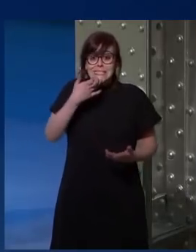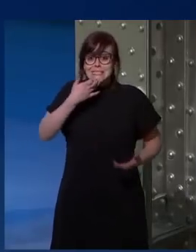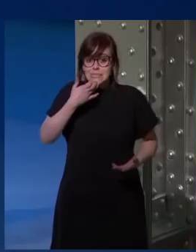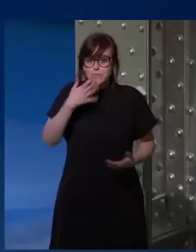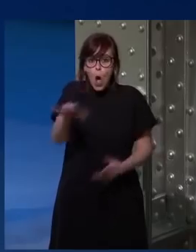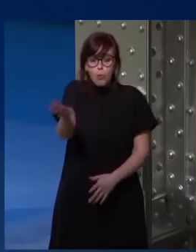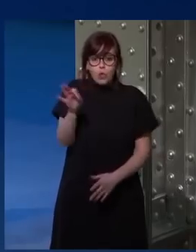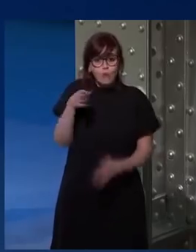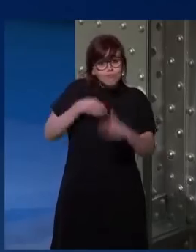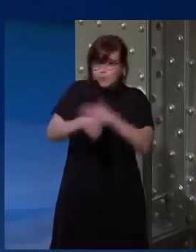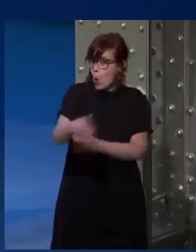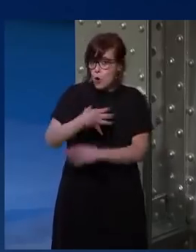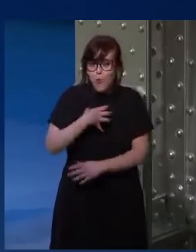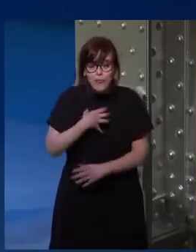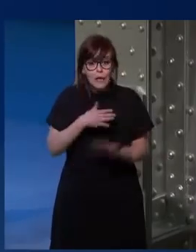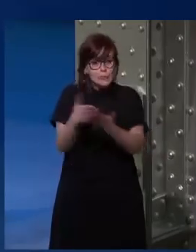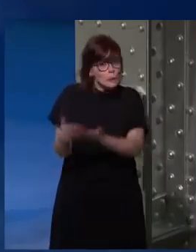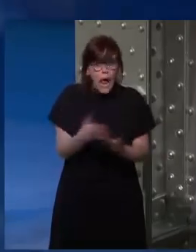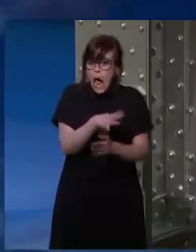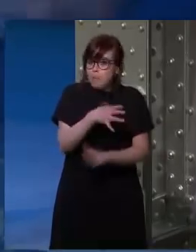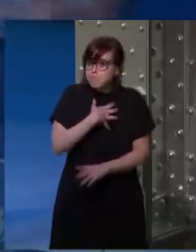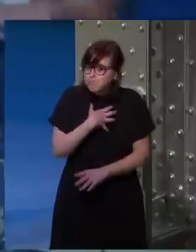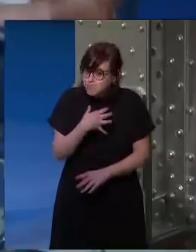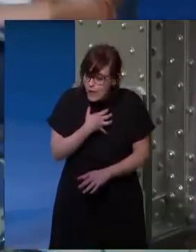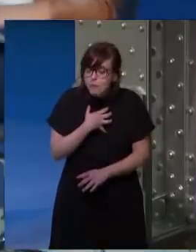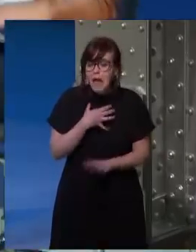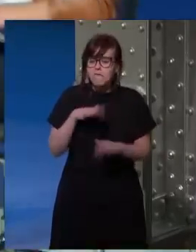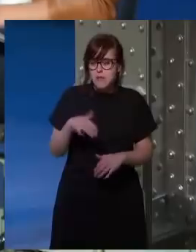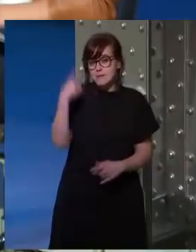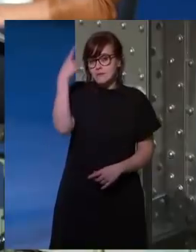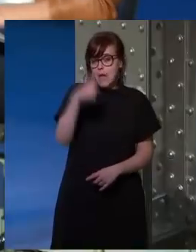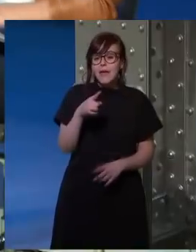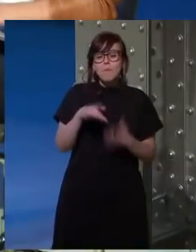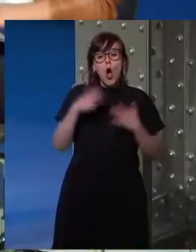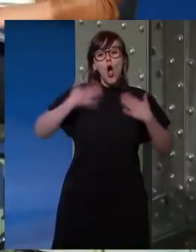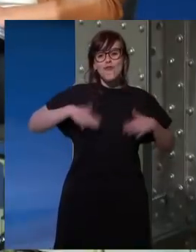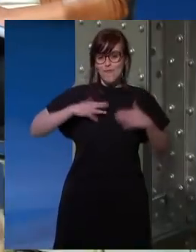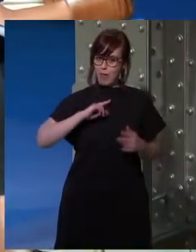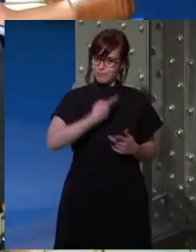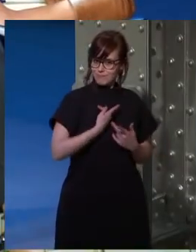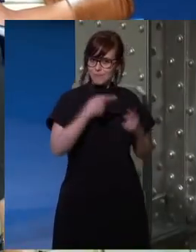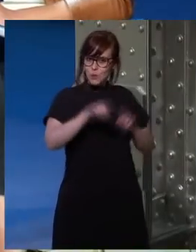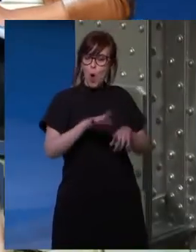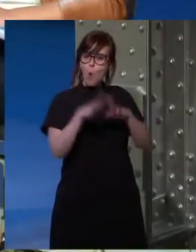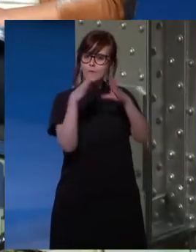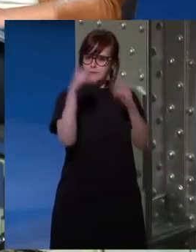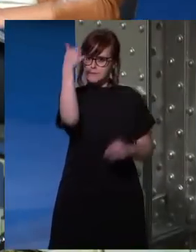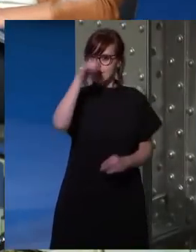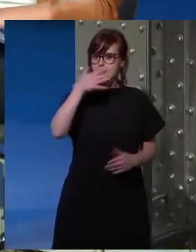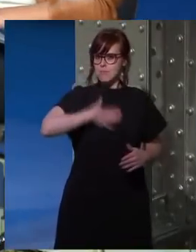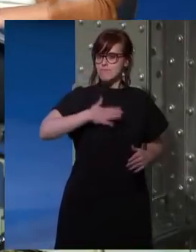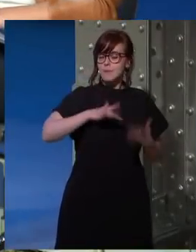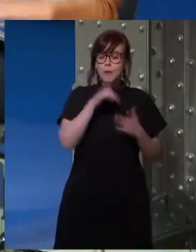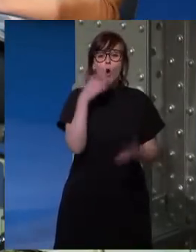la opción de poder entrar y de estudiar, y ella al final, como sabes, bueno, se travestió y entró en la universidad y